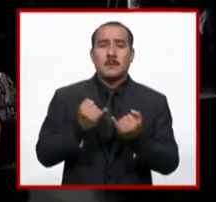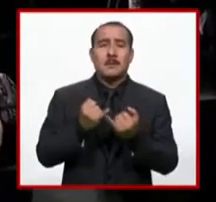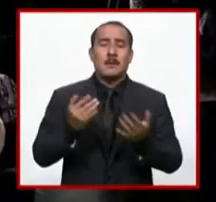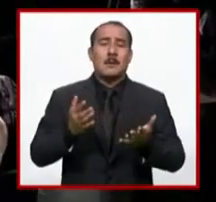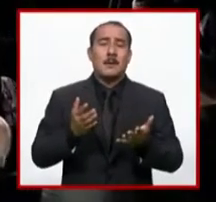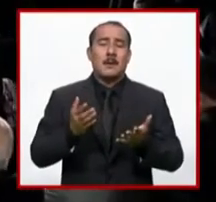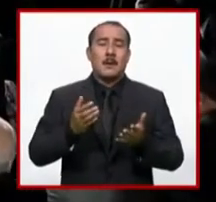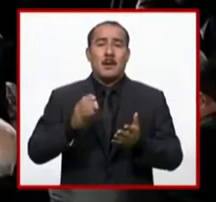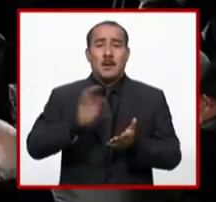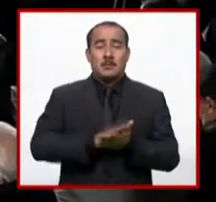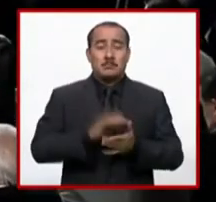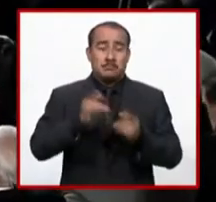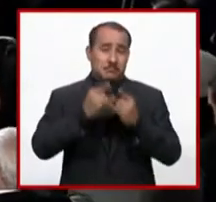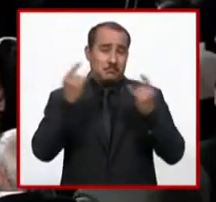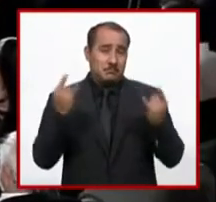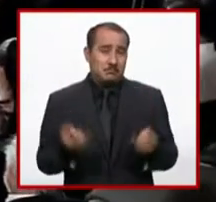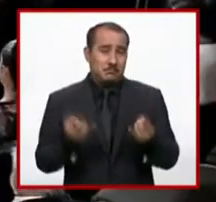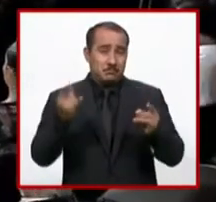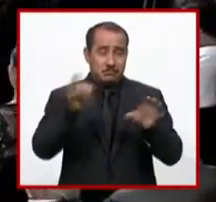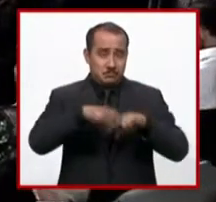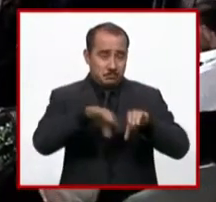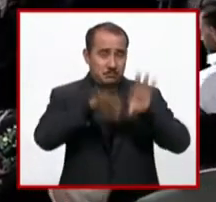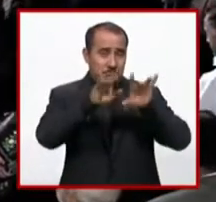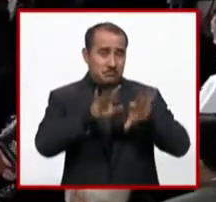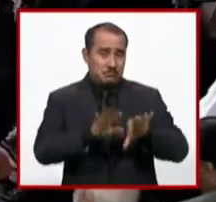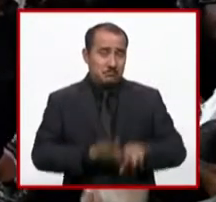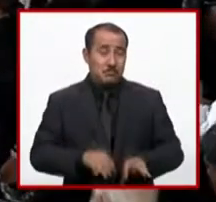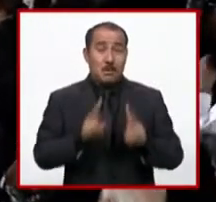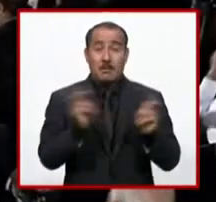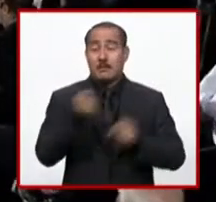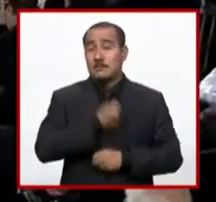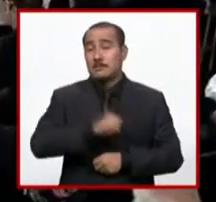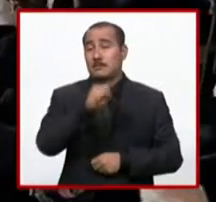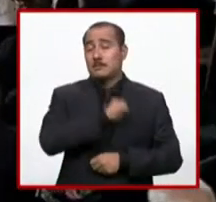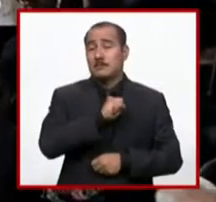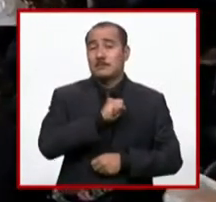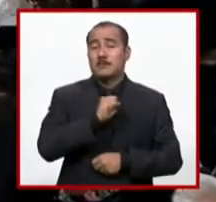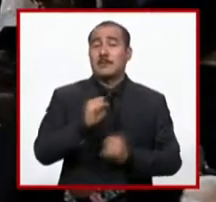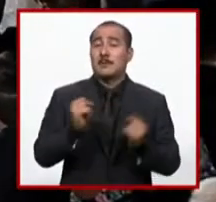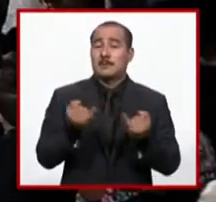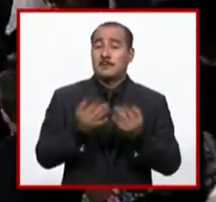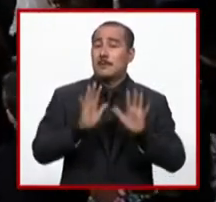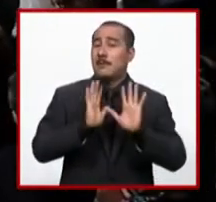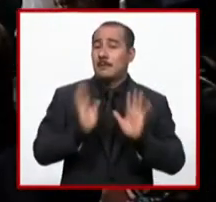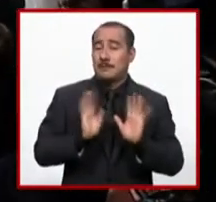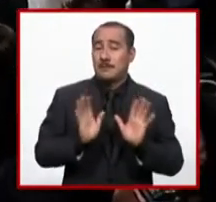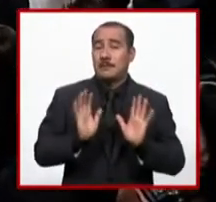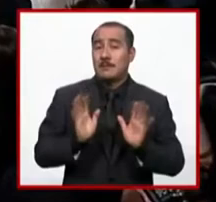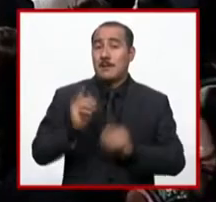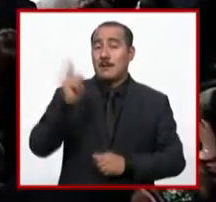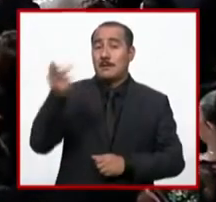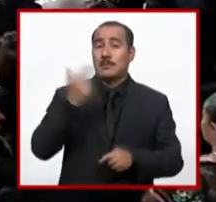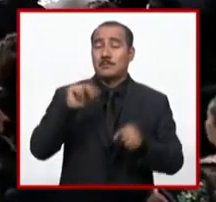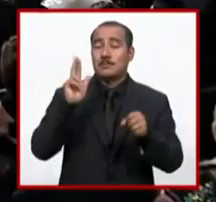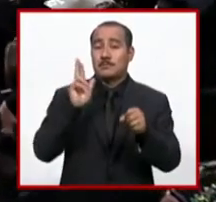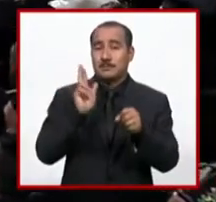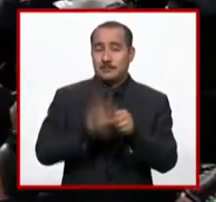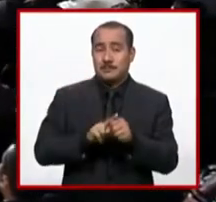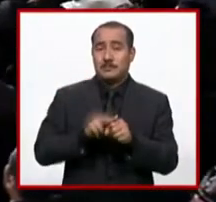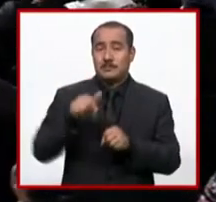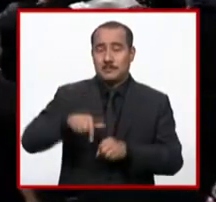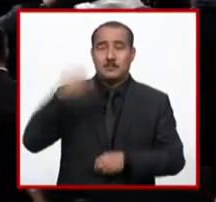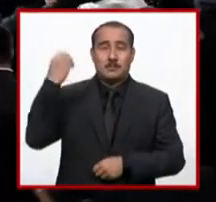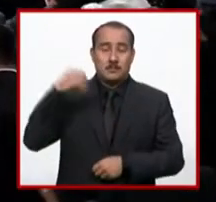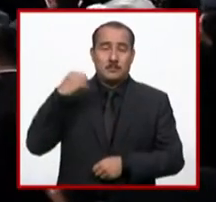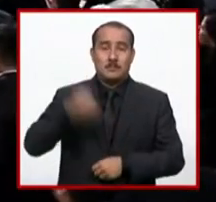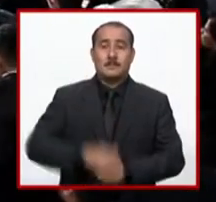expediente electrónico en el sector salud, en donde ya se está implementando en el Hospital Aurelio Valdivieso.